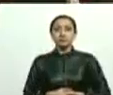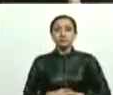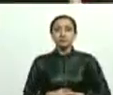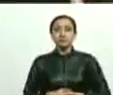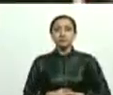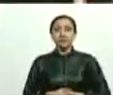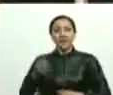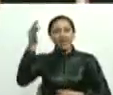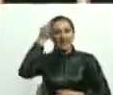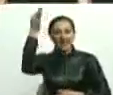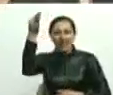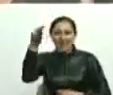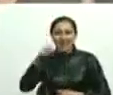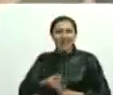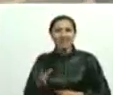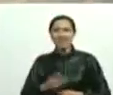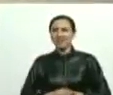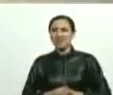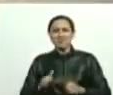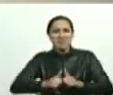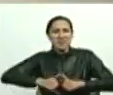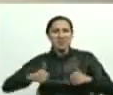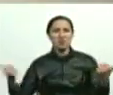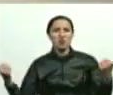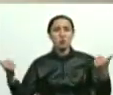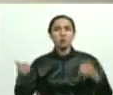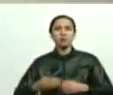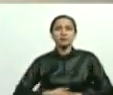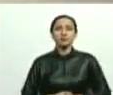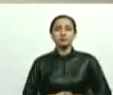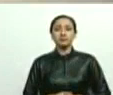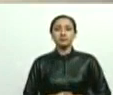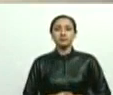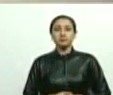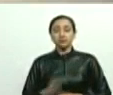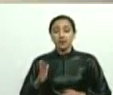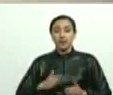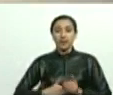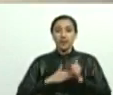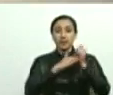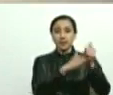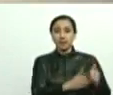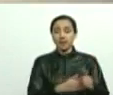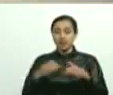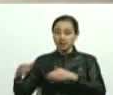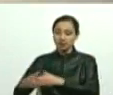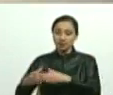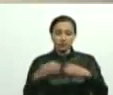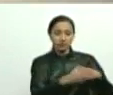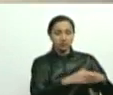para tratar de crear divisiones en el liderazgo y en las bases nuestras.